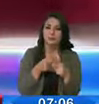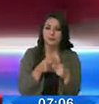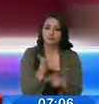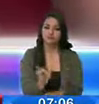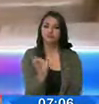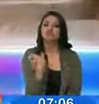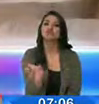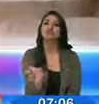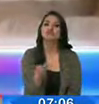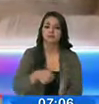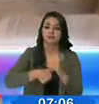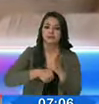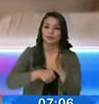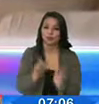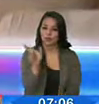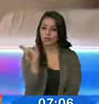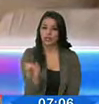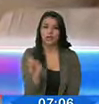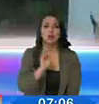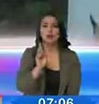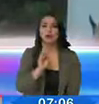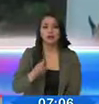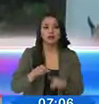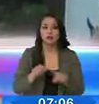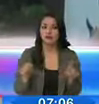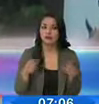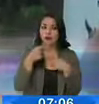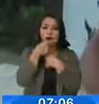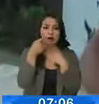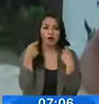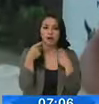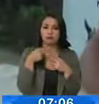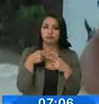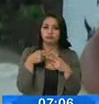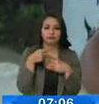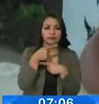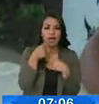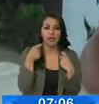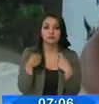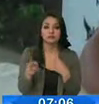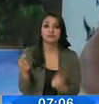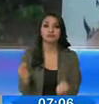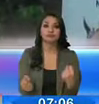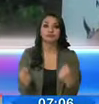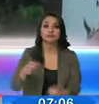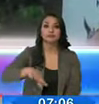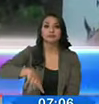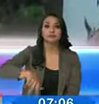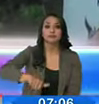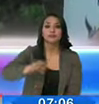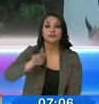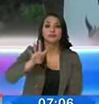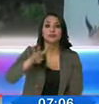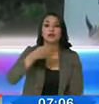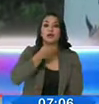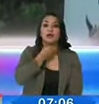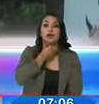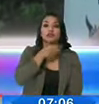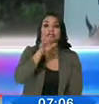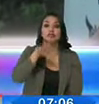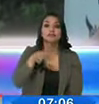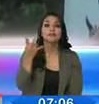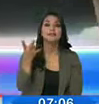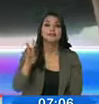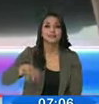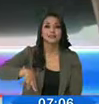que dicho ciudadano tiene otra identidad, de la misma forma que el vehículo había sido robado el 24 de agosto del 2017 en la ciudad de